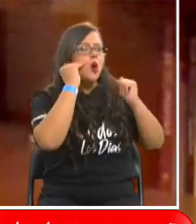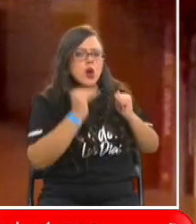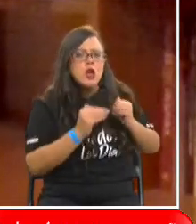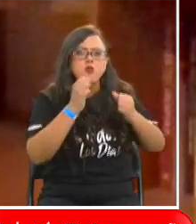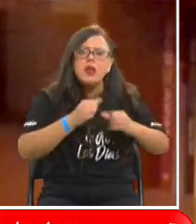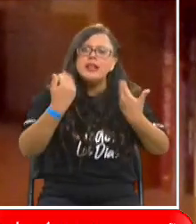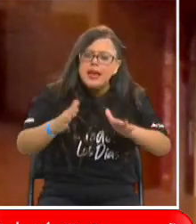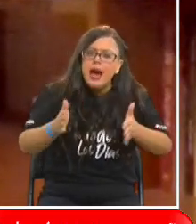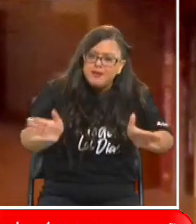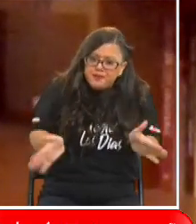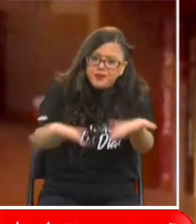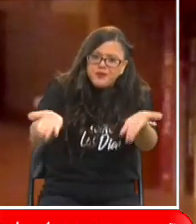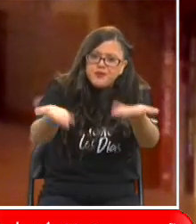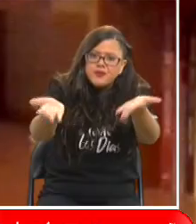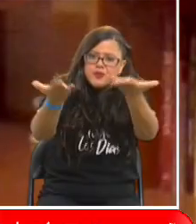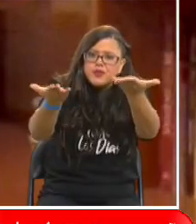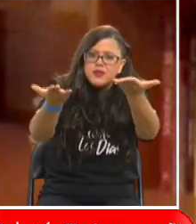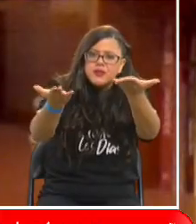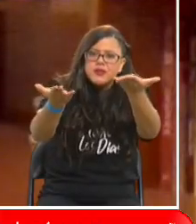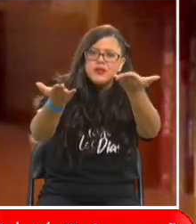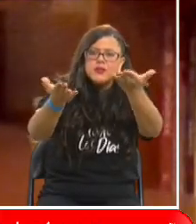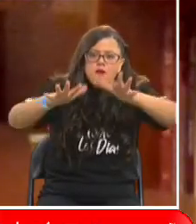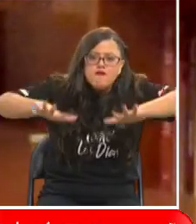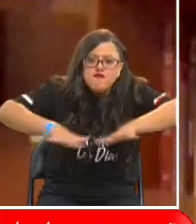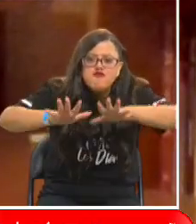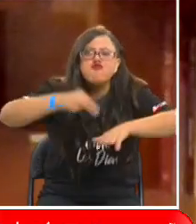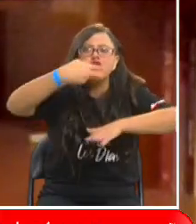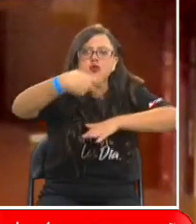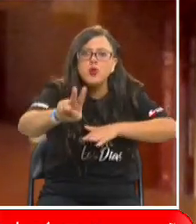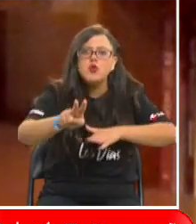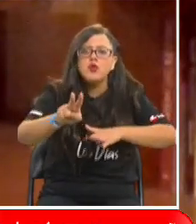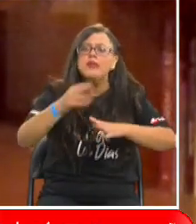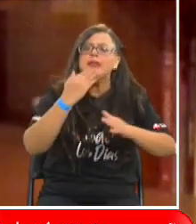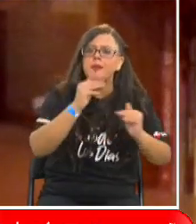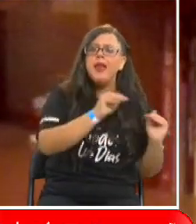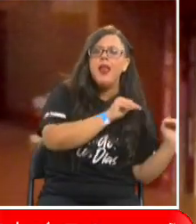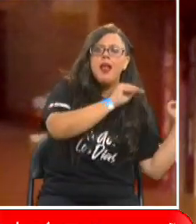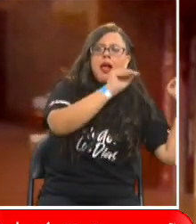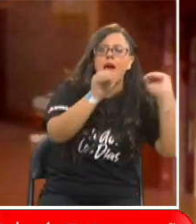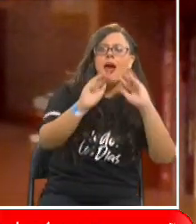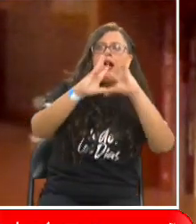adelante es su propio esfuerzo y el apoyo de su familia.